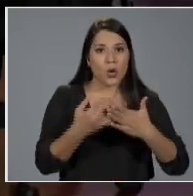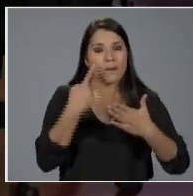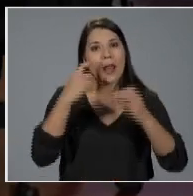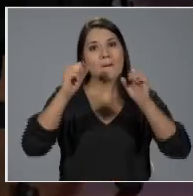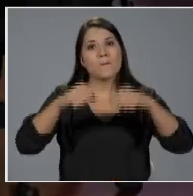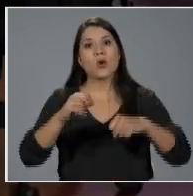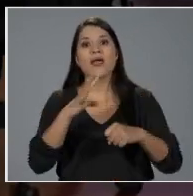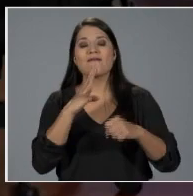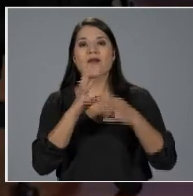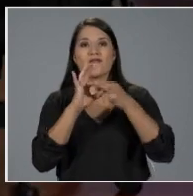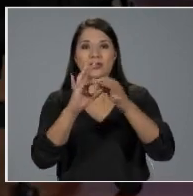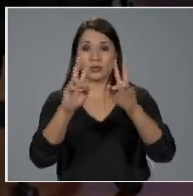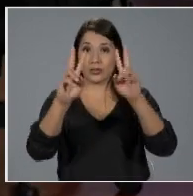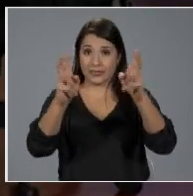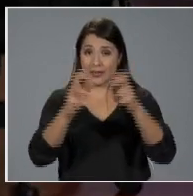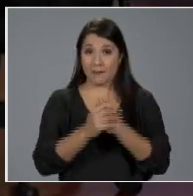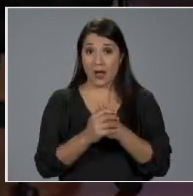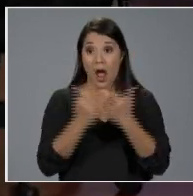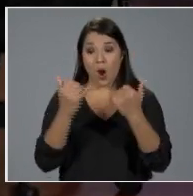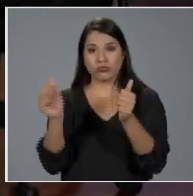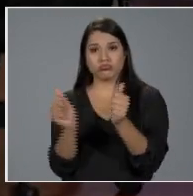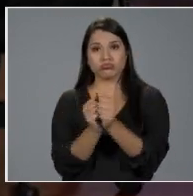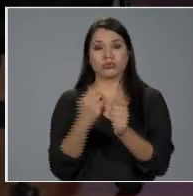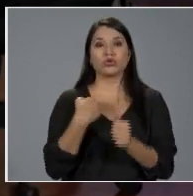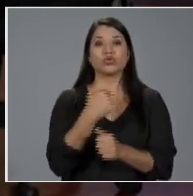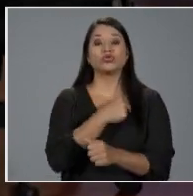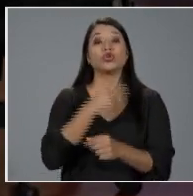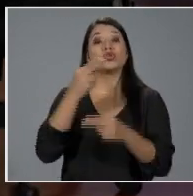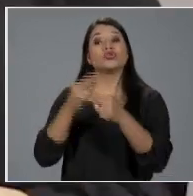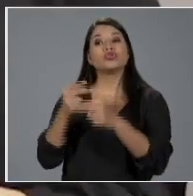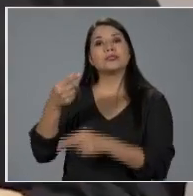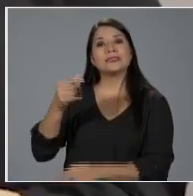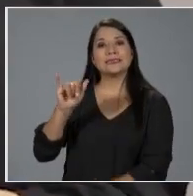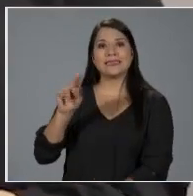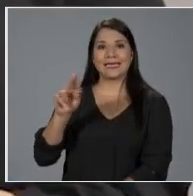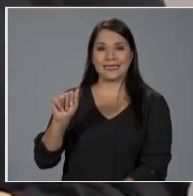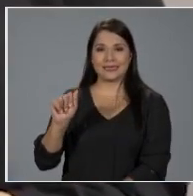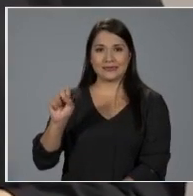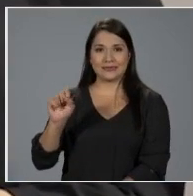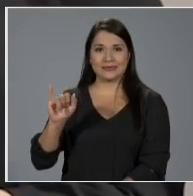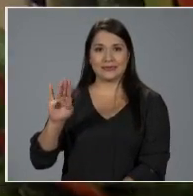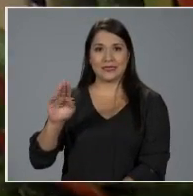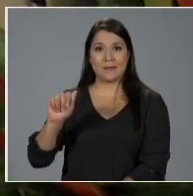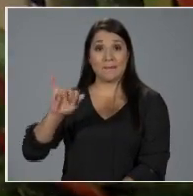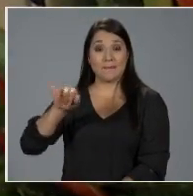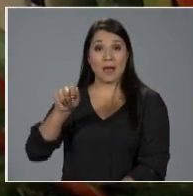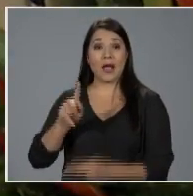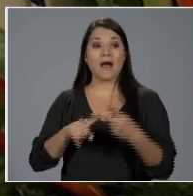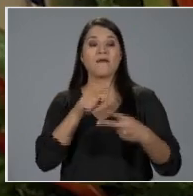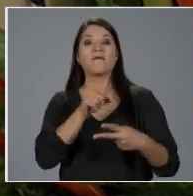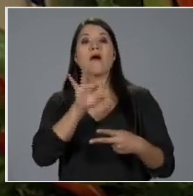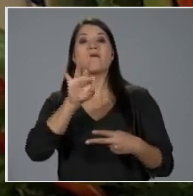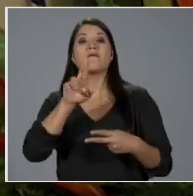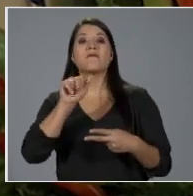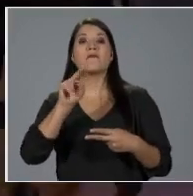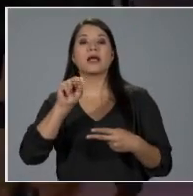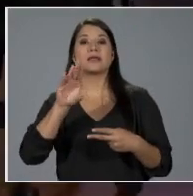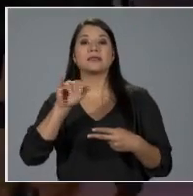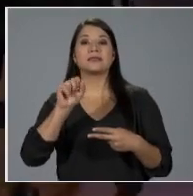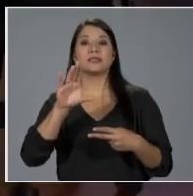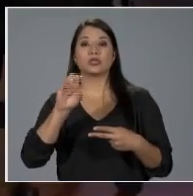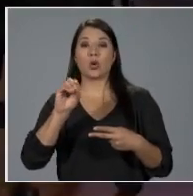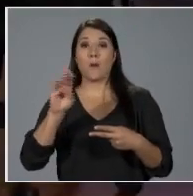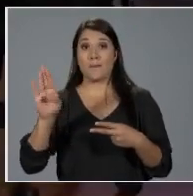hablar de este tema están con nosotros Gina Cibaja y don Francisco Barahona, ambos analistas políticos y que